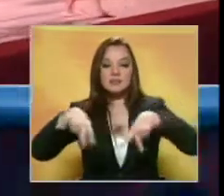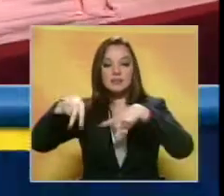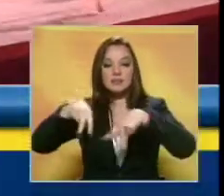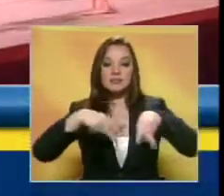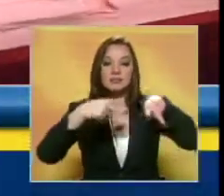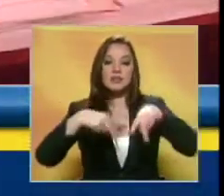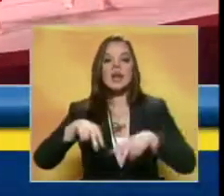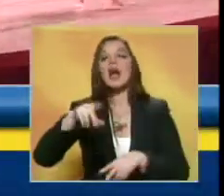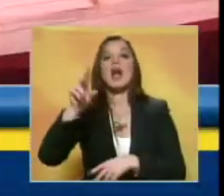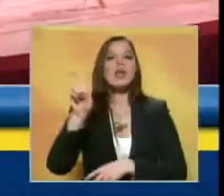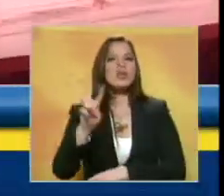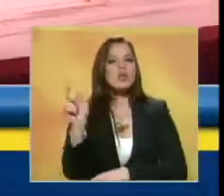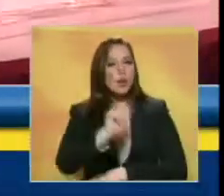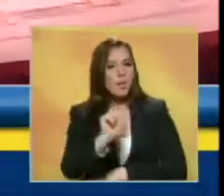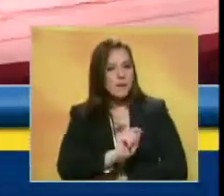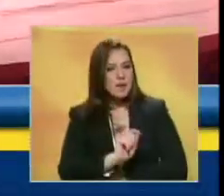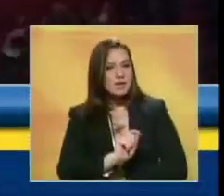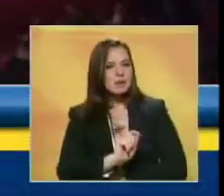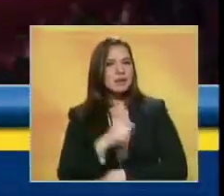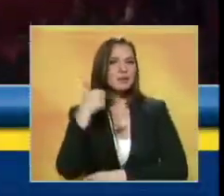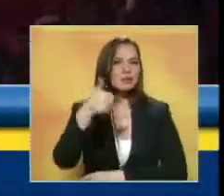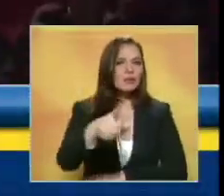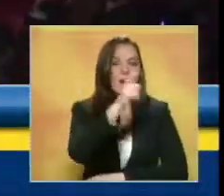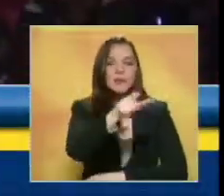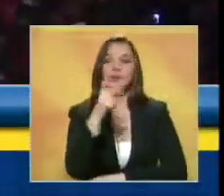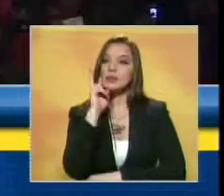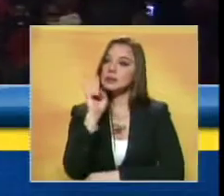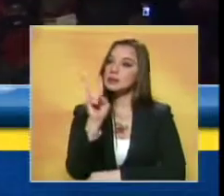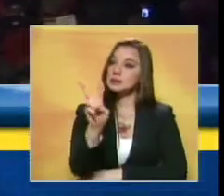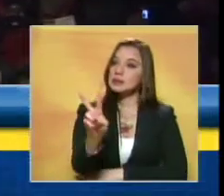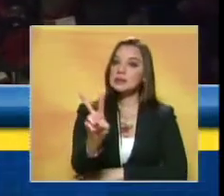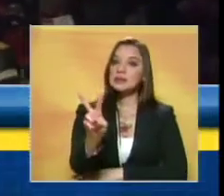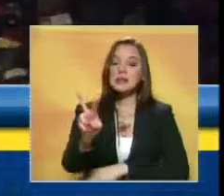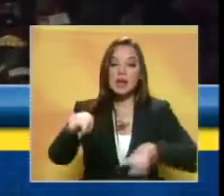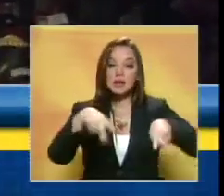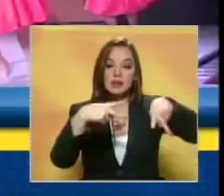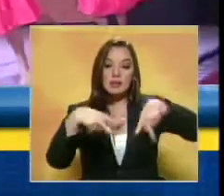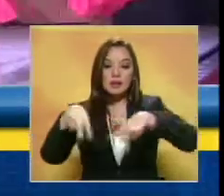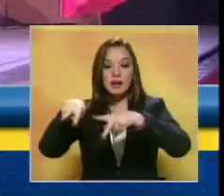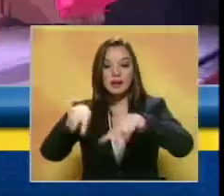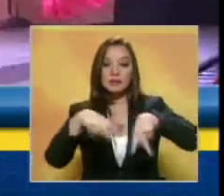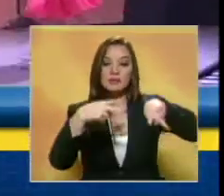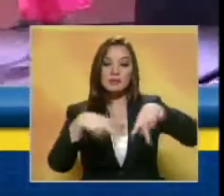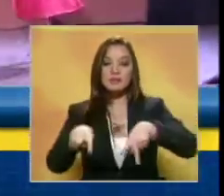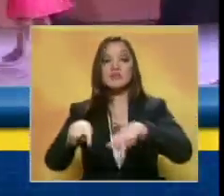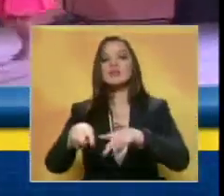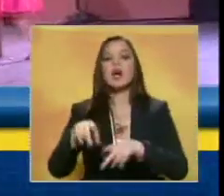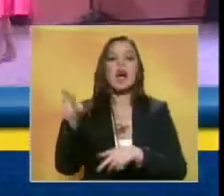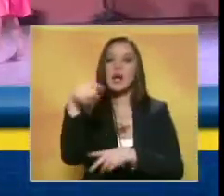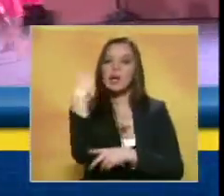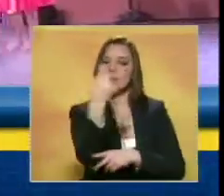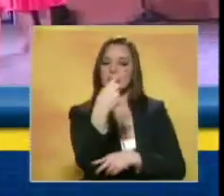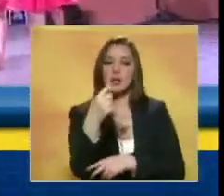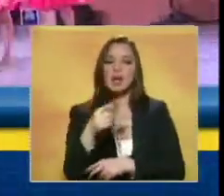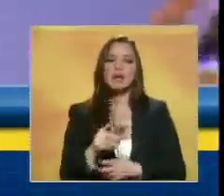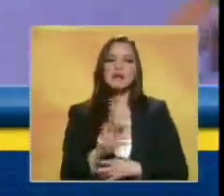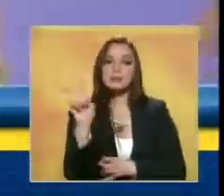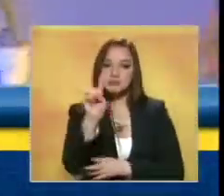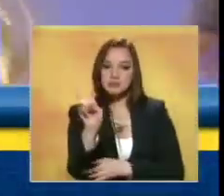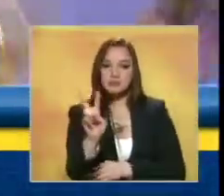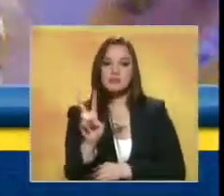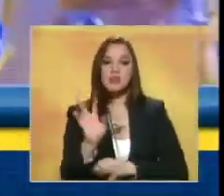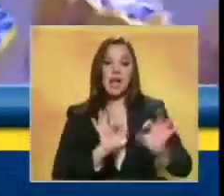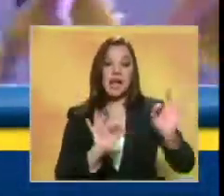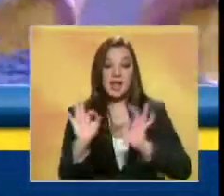más de 2 meses, el público tuvo la oportunidad de disfrutar el recorrido del ballet Teresa Carreño por el oriente, centro y occidente del país. El Teatro